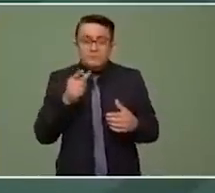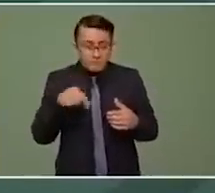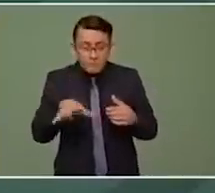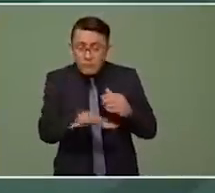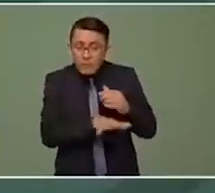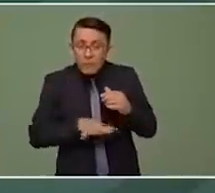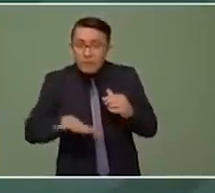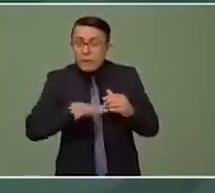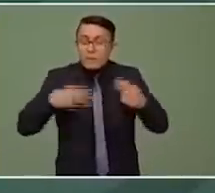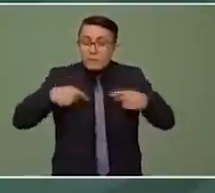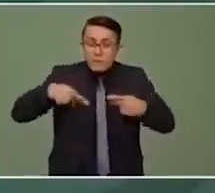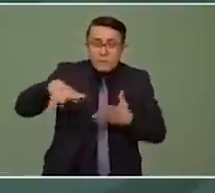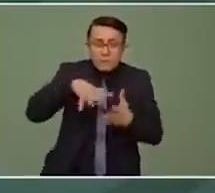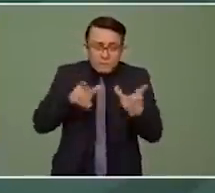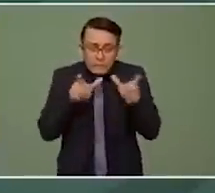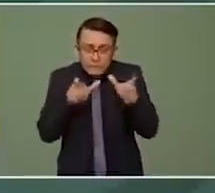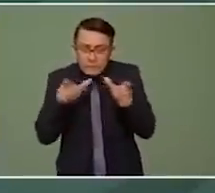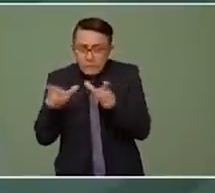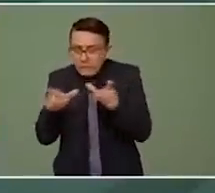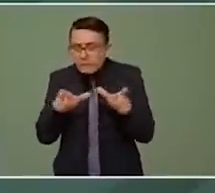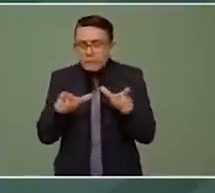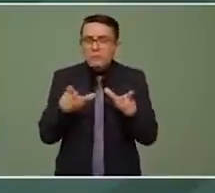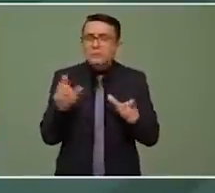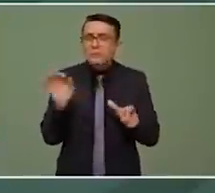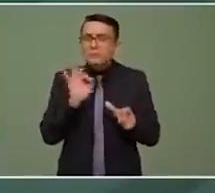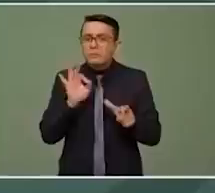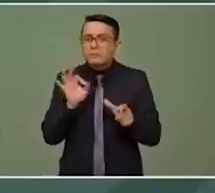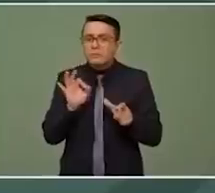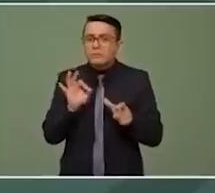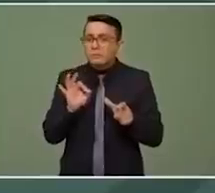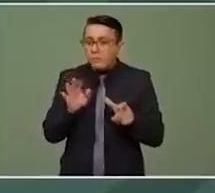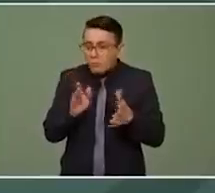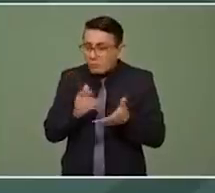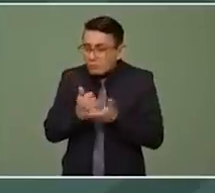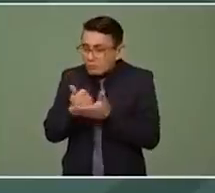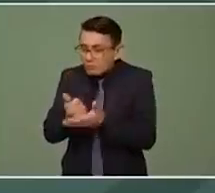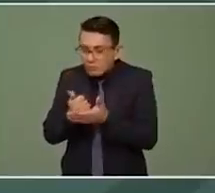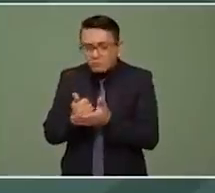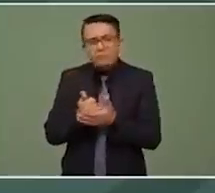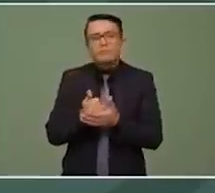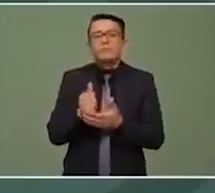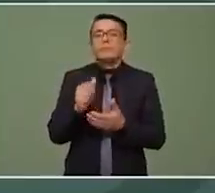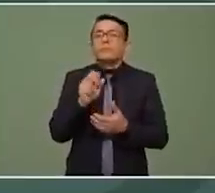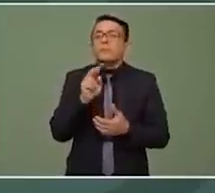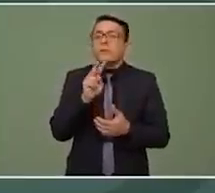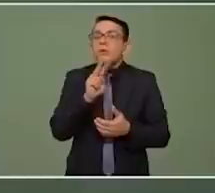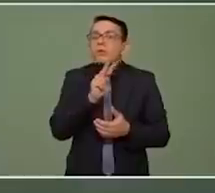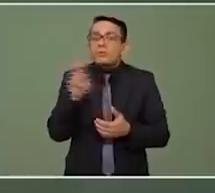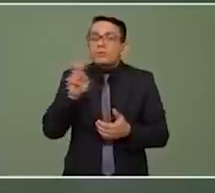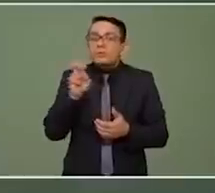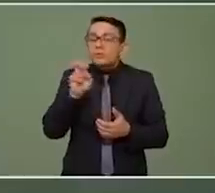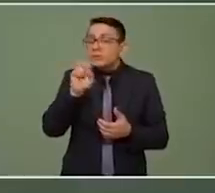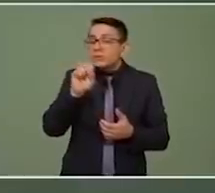la gente si tenemos la guardia nacional vamos a tener 266 coordinaciones